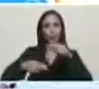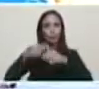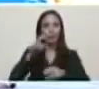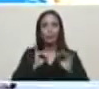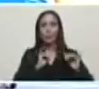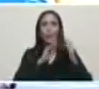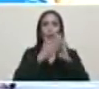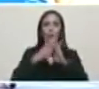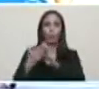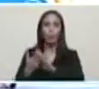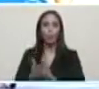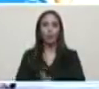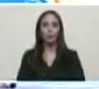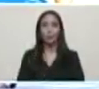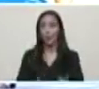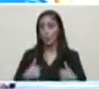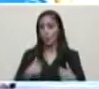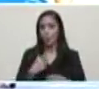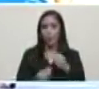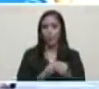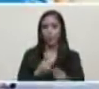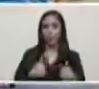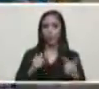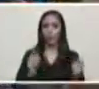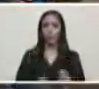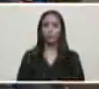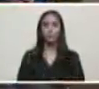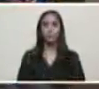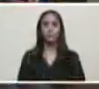comunas si es fuera por